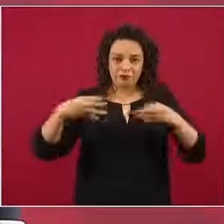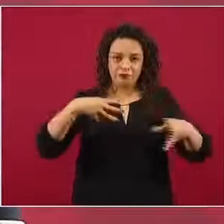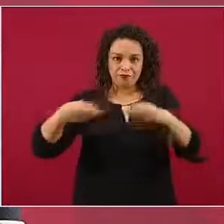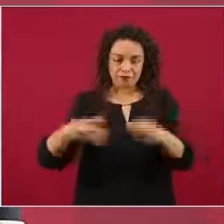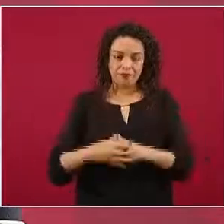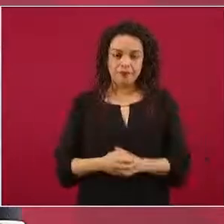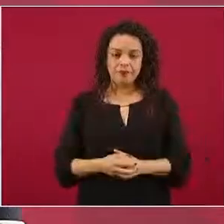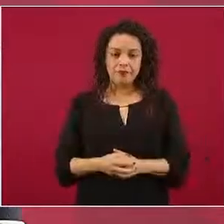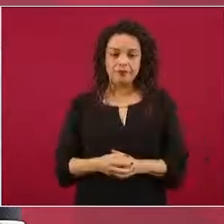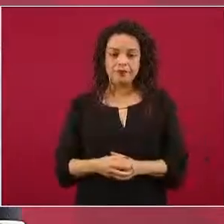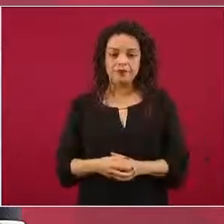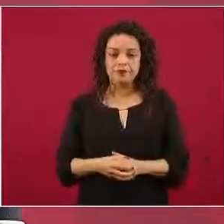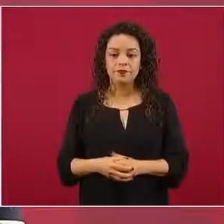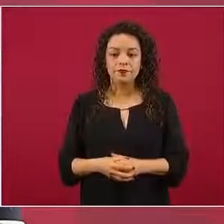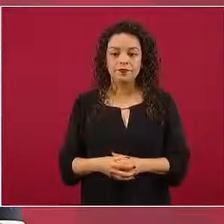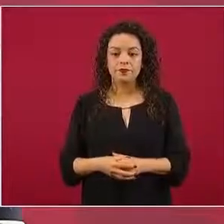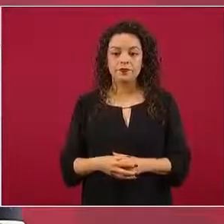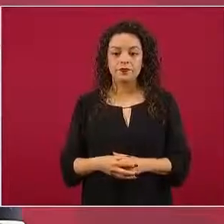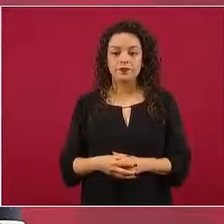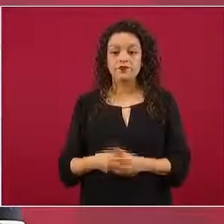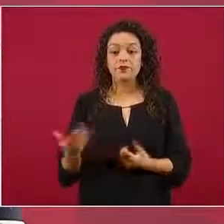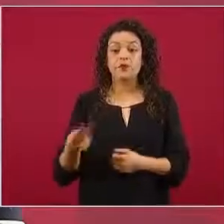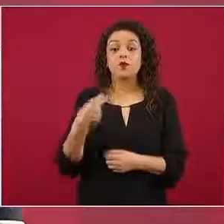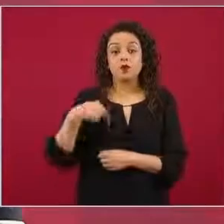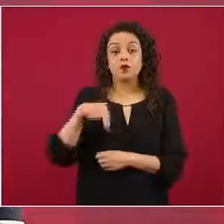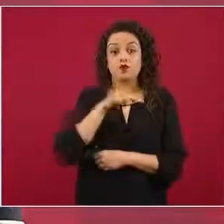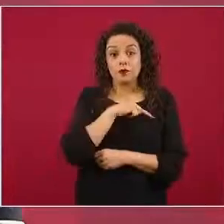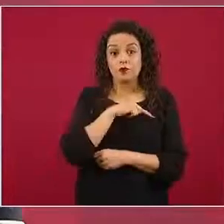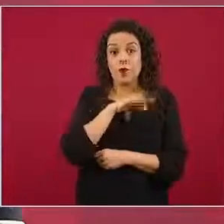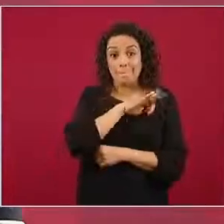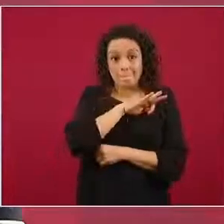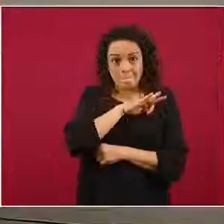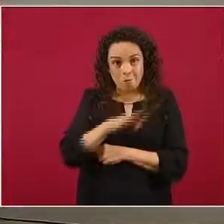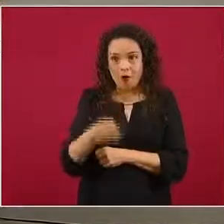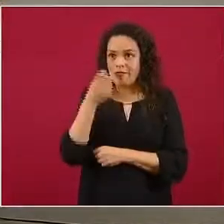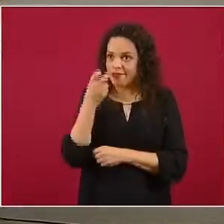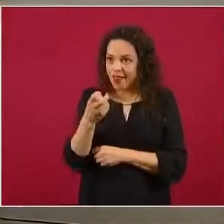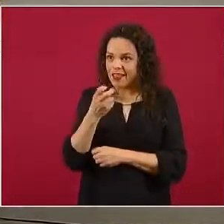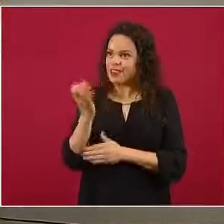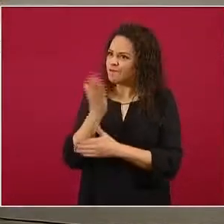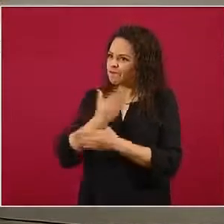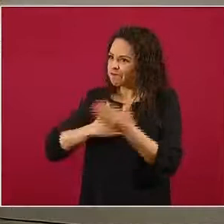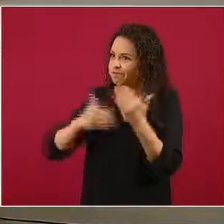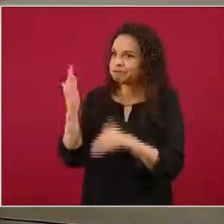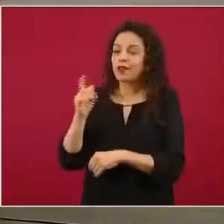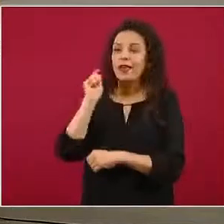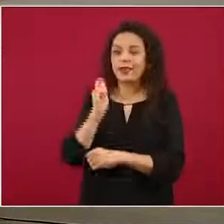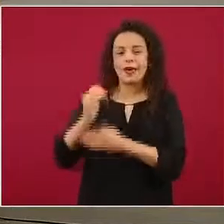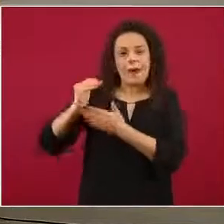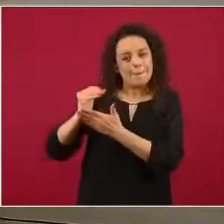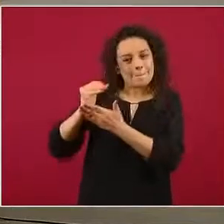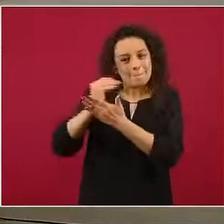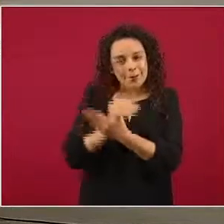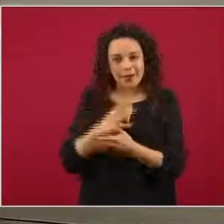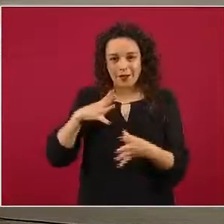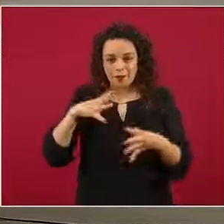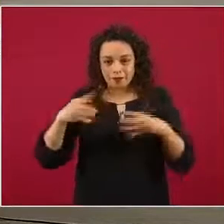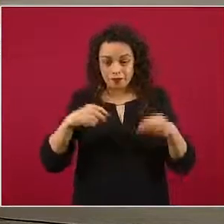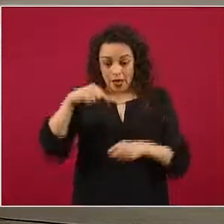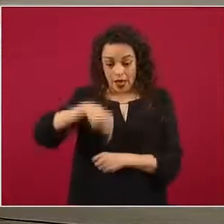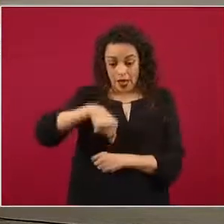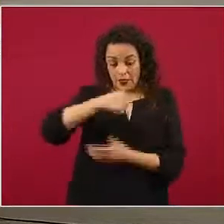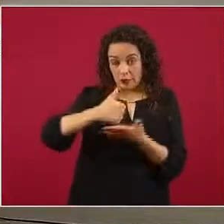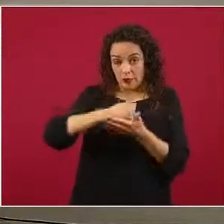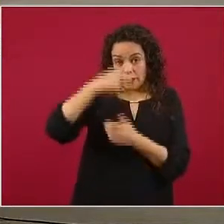si queremos nosotros lograr disminuir el riesgo tanto en la Ciudad de México, el Estado de México, inclusive